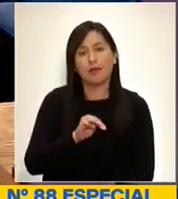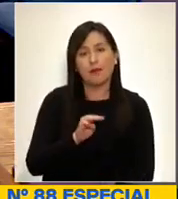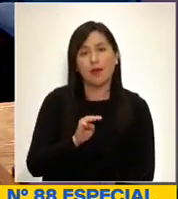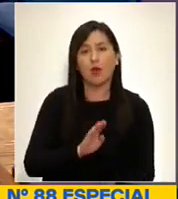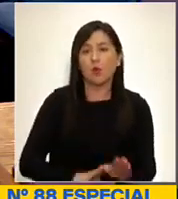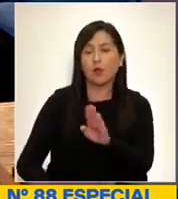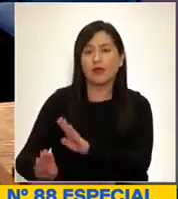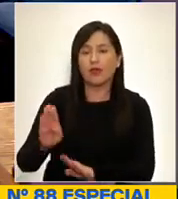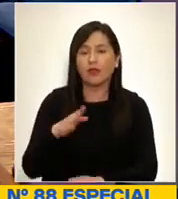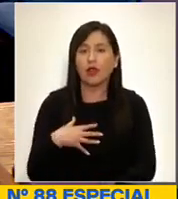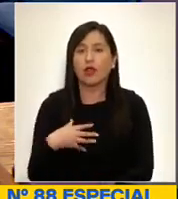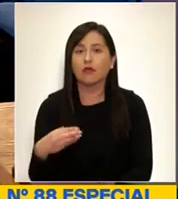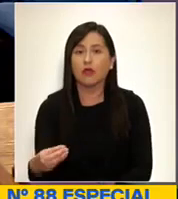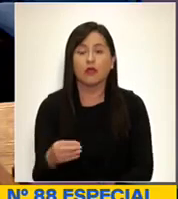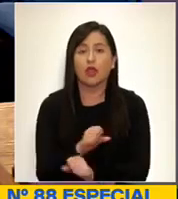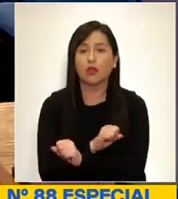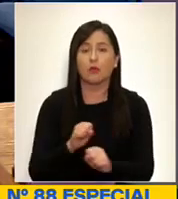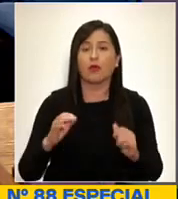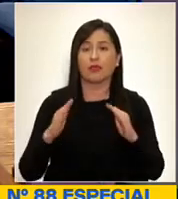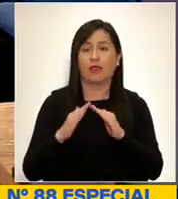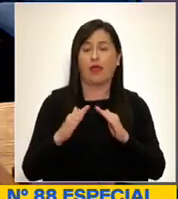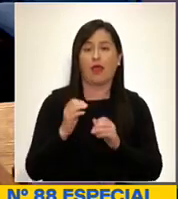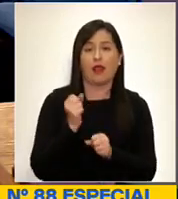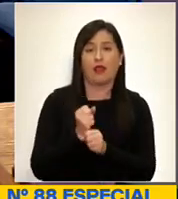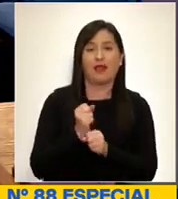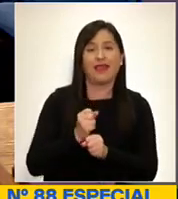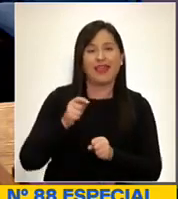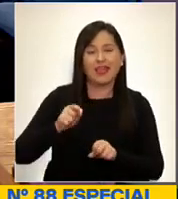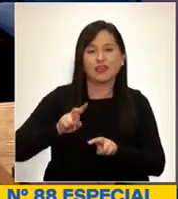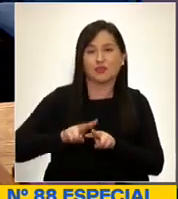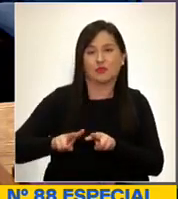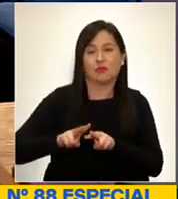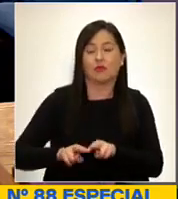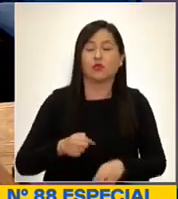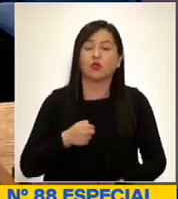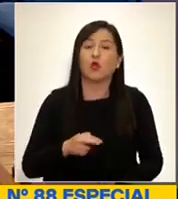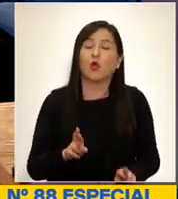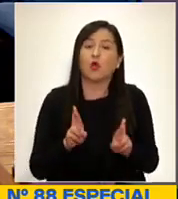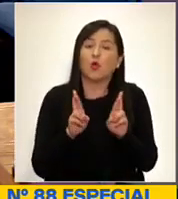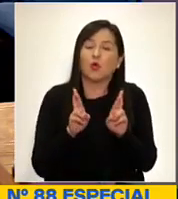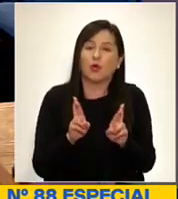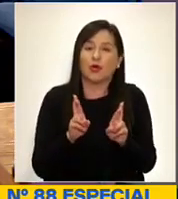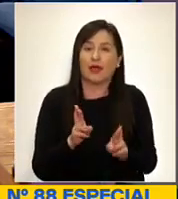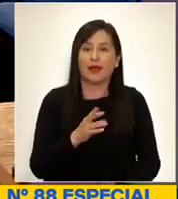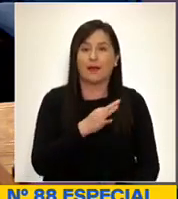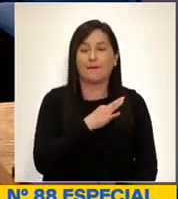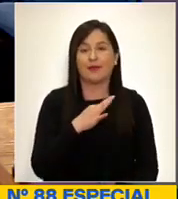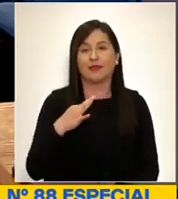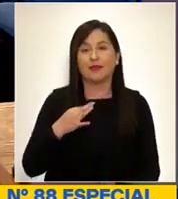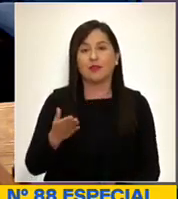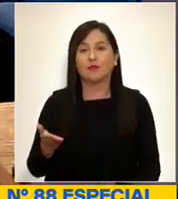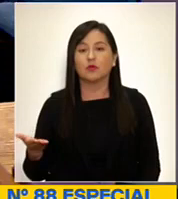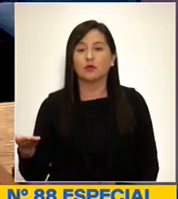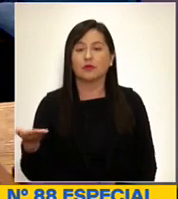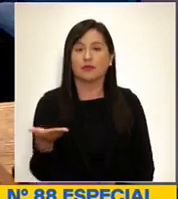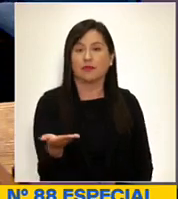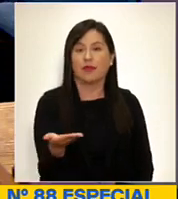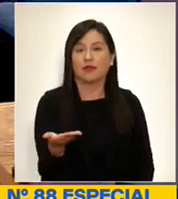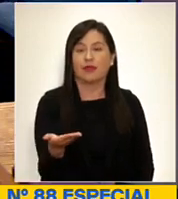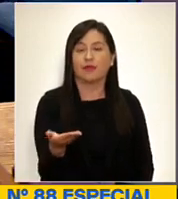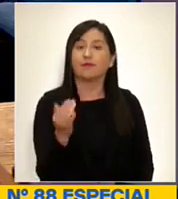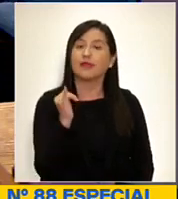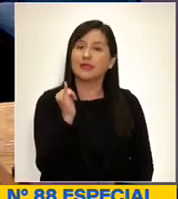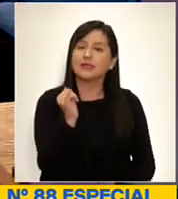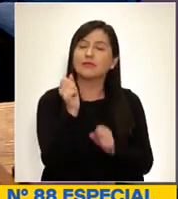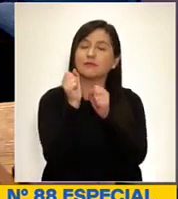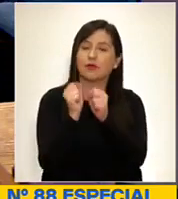delicado y lo demás no pueden hacer teletrabajo eso hay que resolverlo yo espero estimados ministros por su intermedio presidente que efectivamente